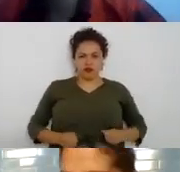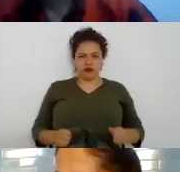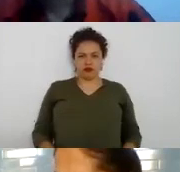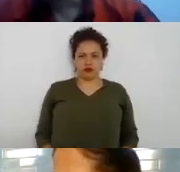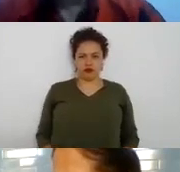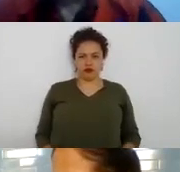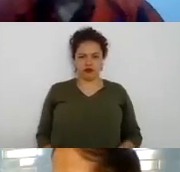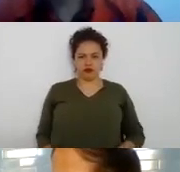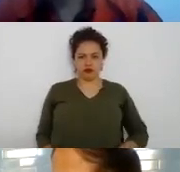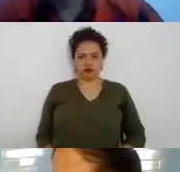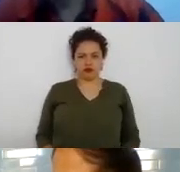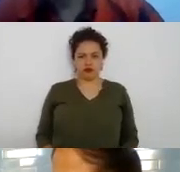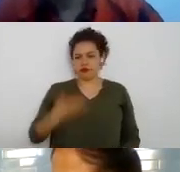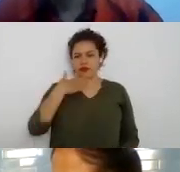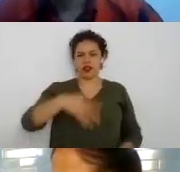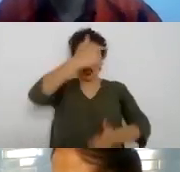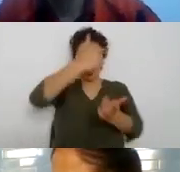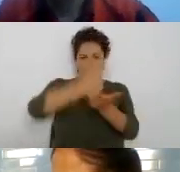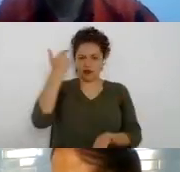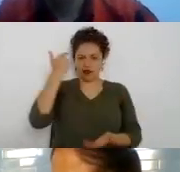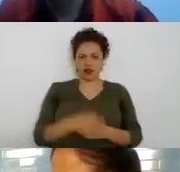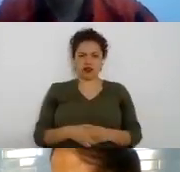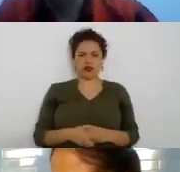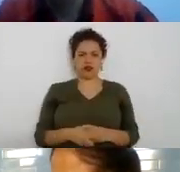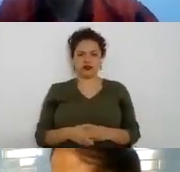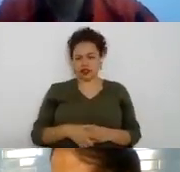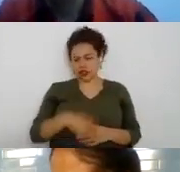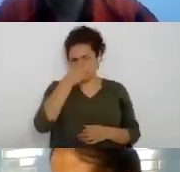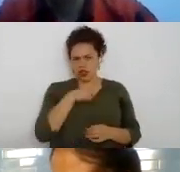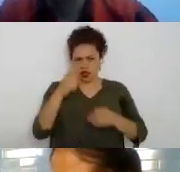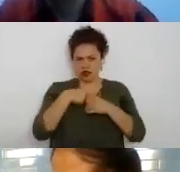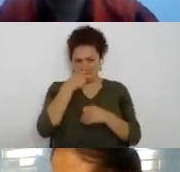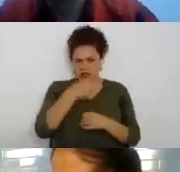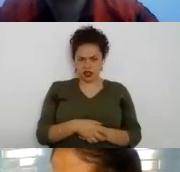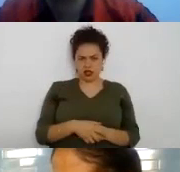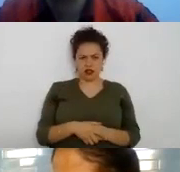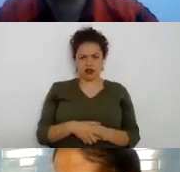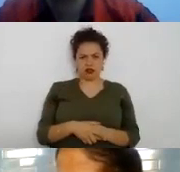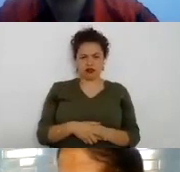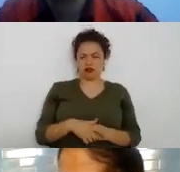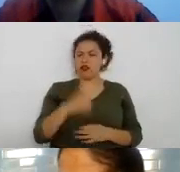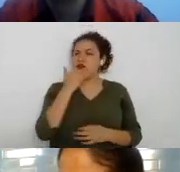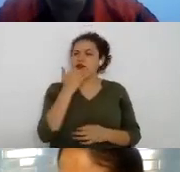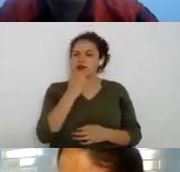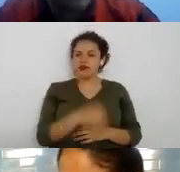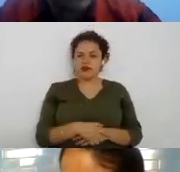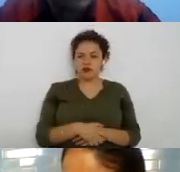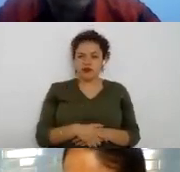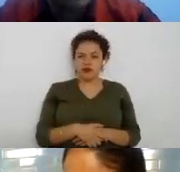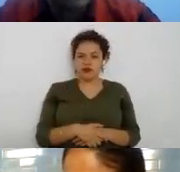Bien. La gravedad... Ajá. ¿Iban a comentar algo? Perdón.